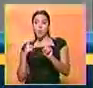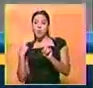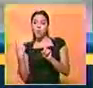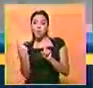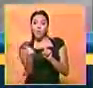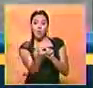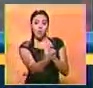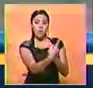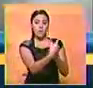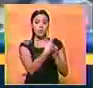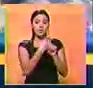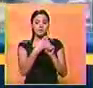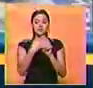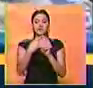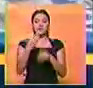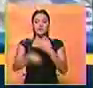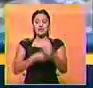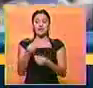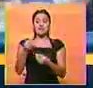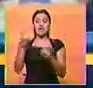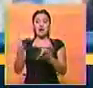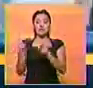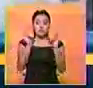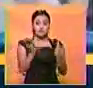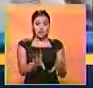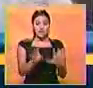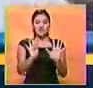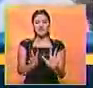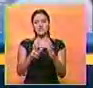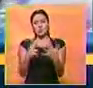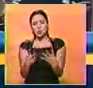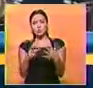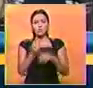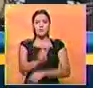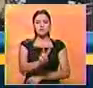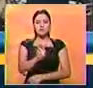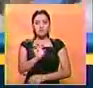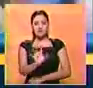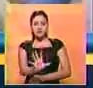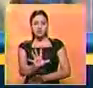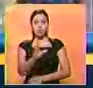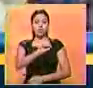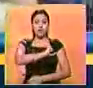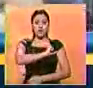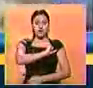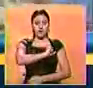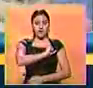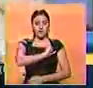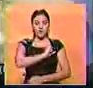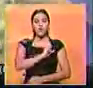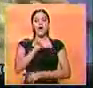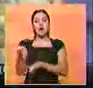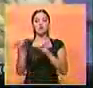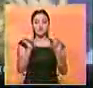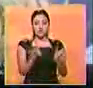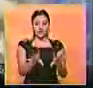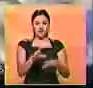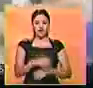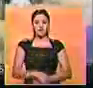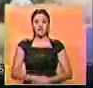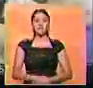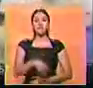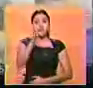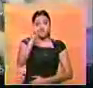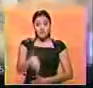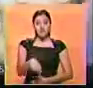Under, a celebrarse en Australia entre el 18 y el 25 de enero en Australia. También se dice que Armstrong